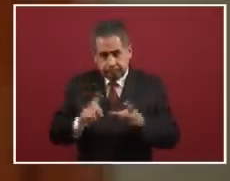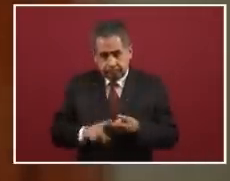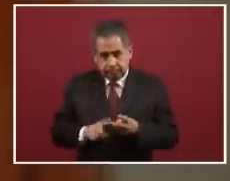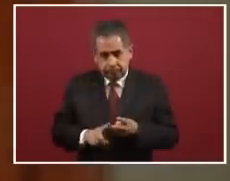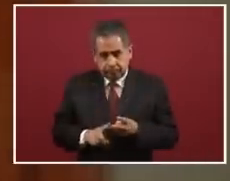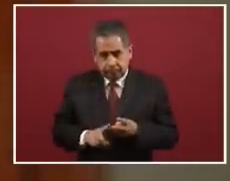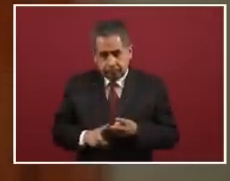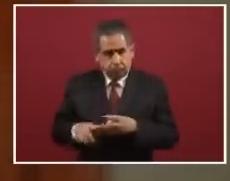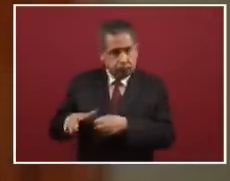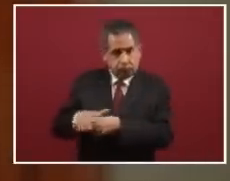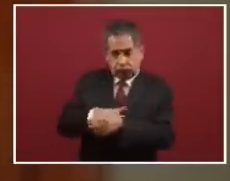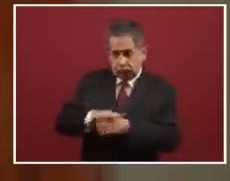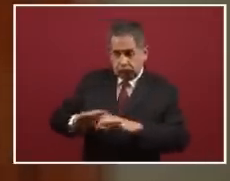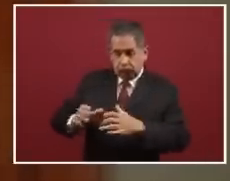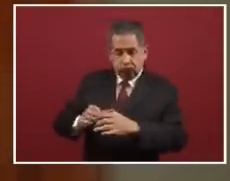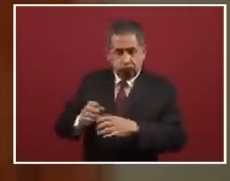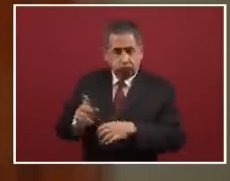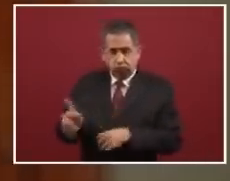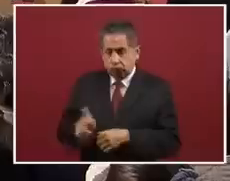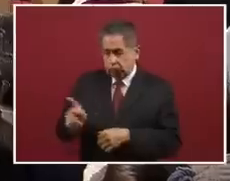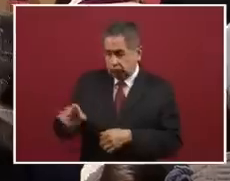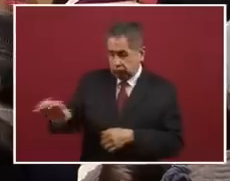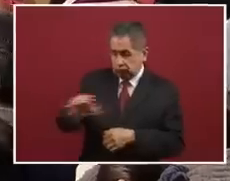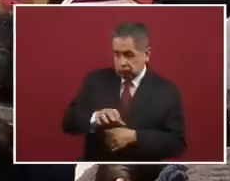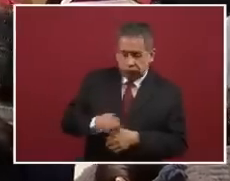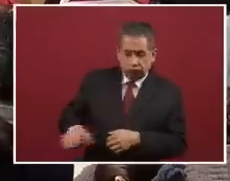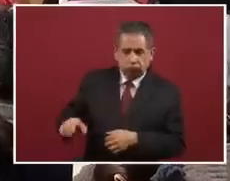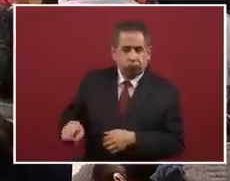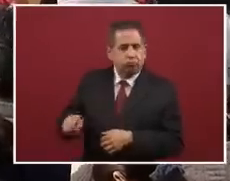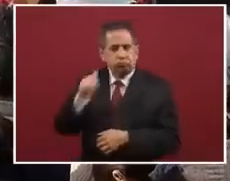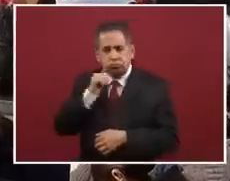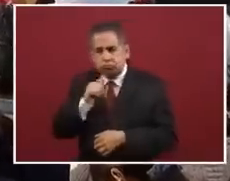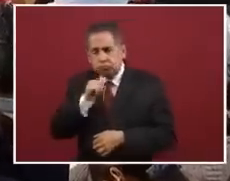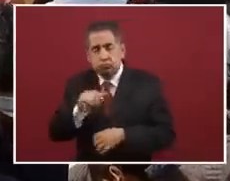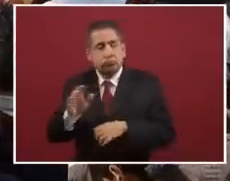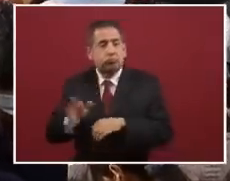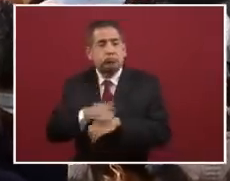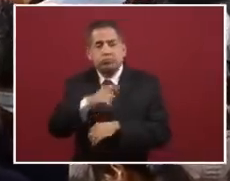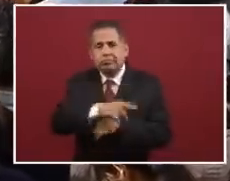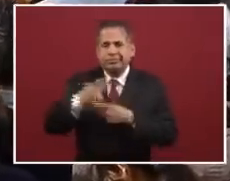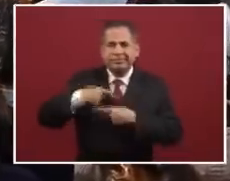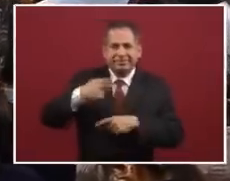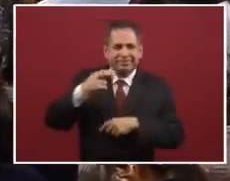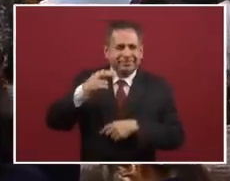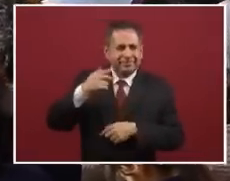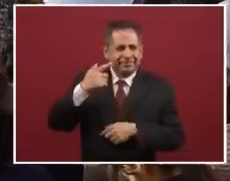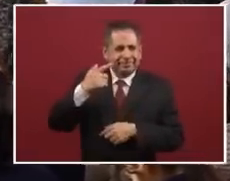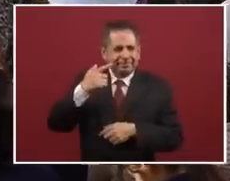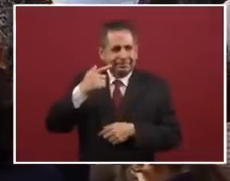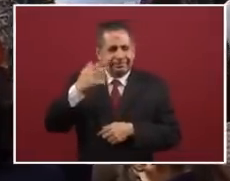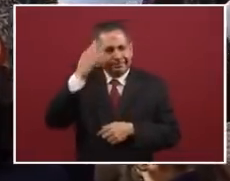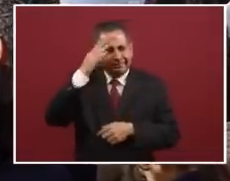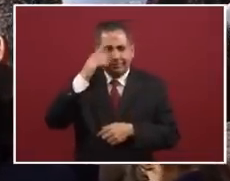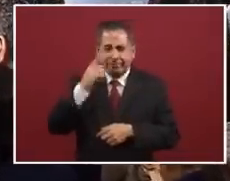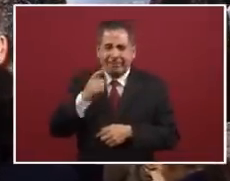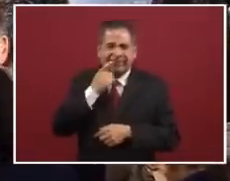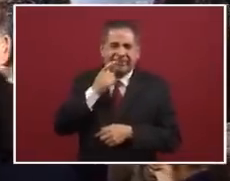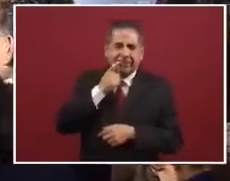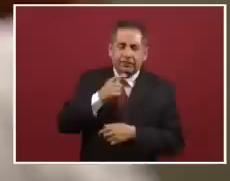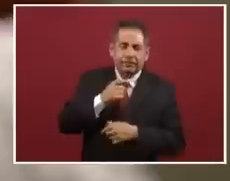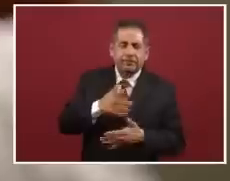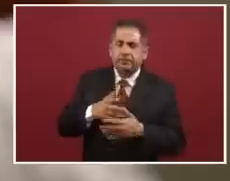Los locales en estos pueblos dijeron que esto pasa porque los polleros tienen tratos, ¿no?, con